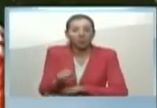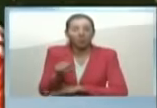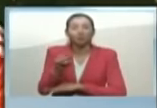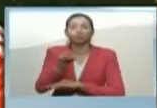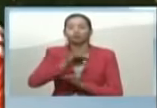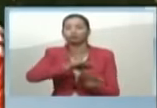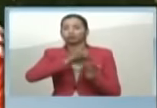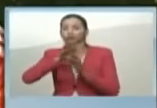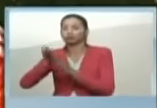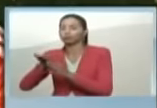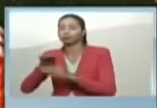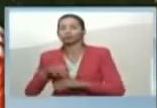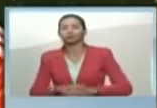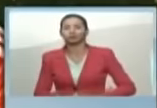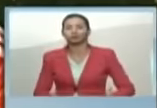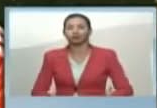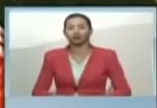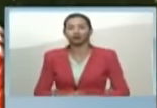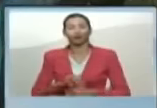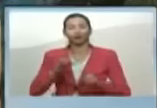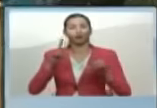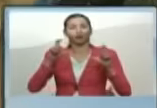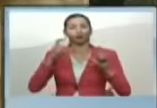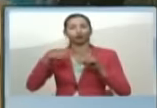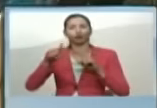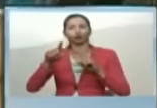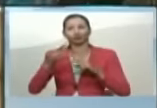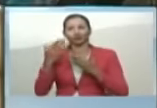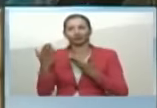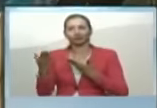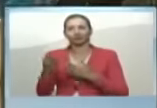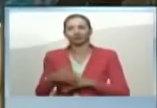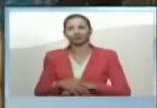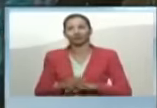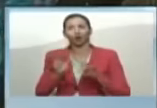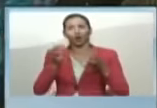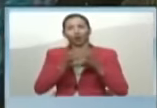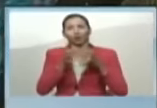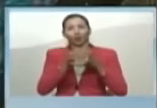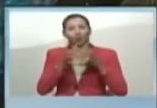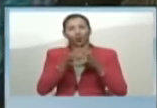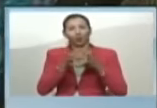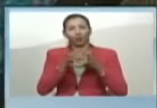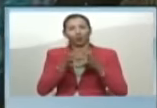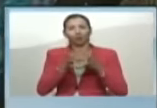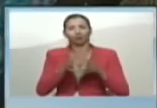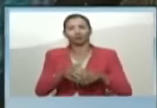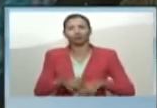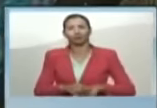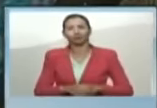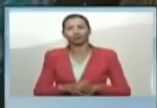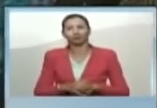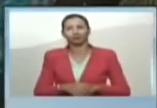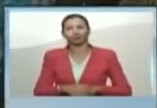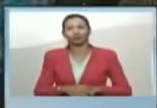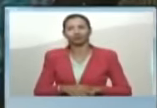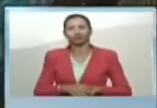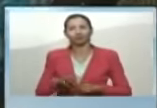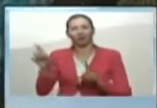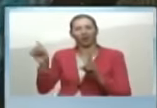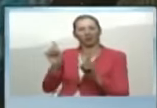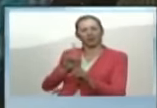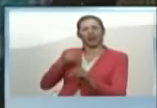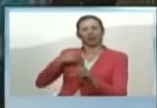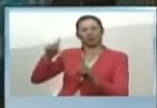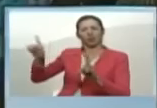Guerrilla 4F, mira, ponen una foto ellos, estaba en algún sitio... Y yo me les aparecí como un fantasma atrás, mira.